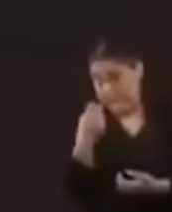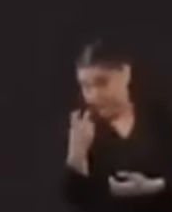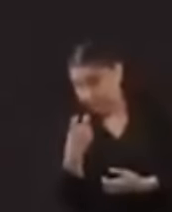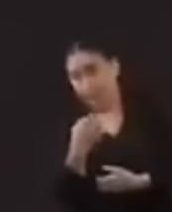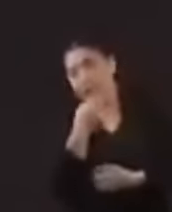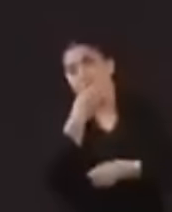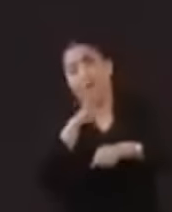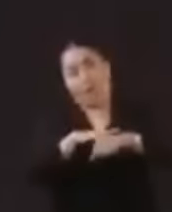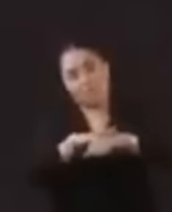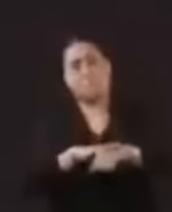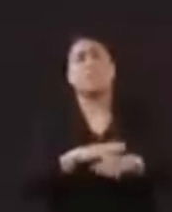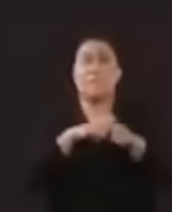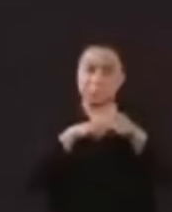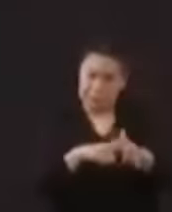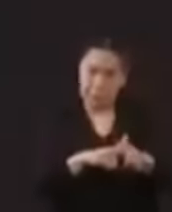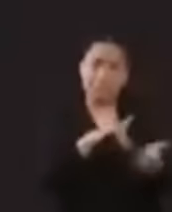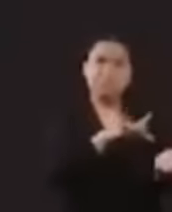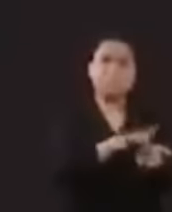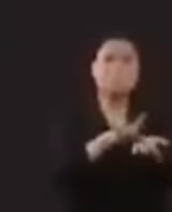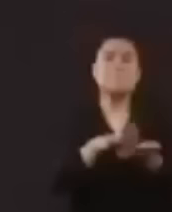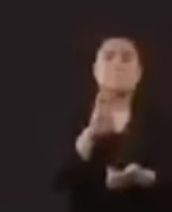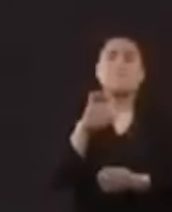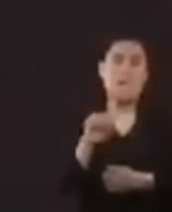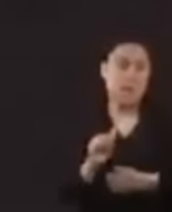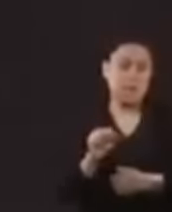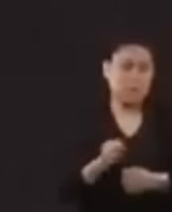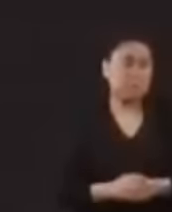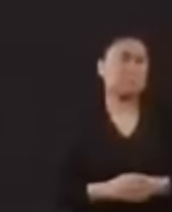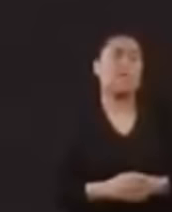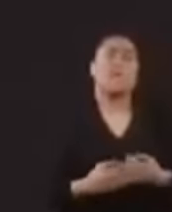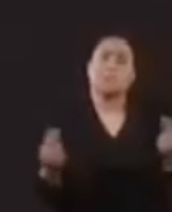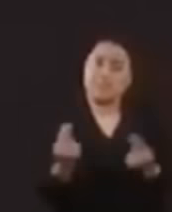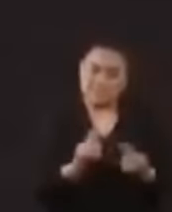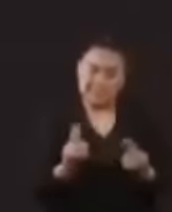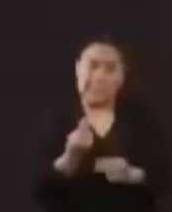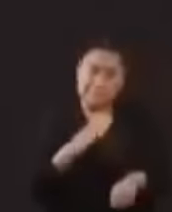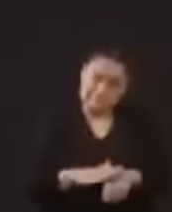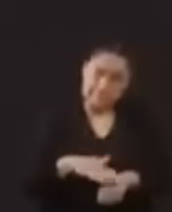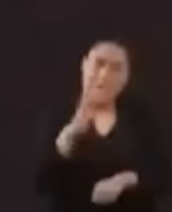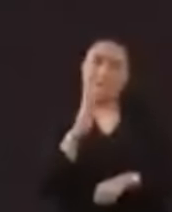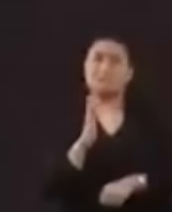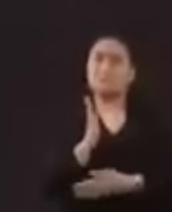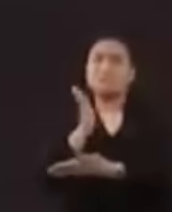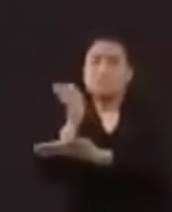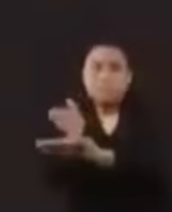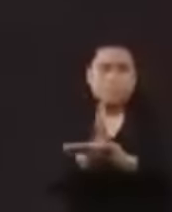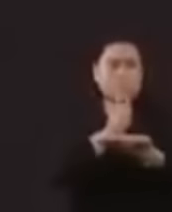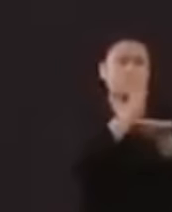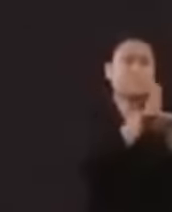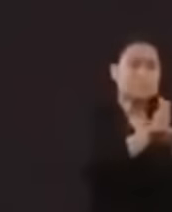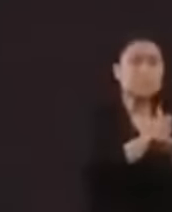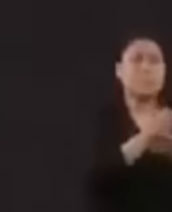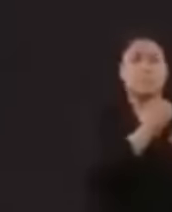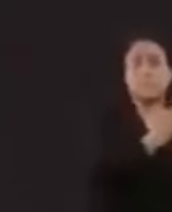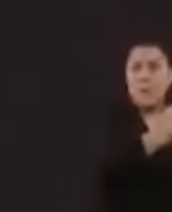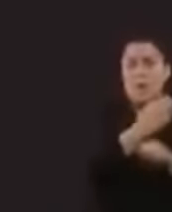vez más los programas sociales. Necesitamos seguir recorriendo los distritos, nuestro territorio, hablar